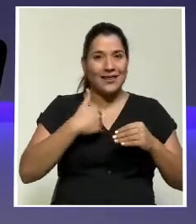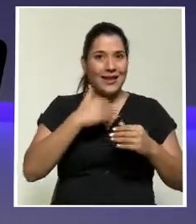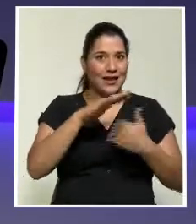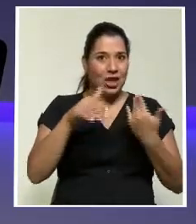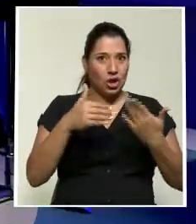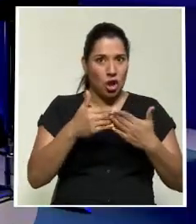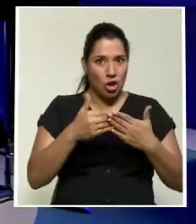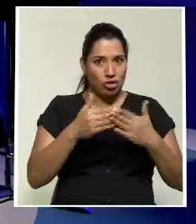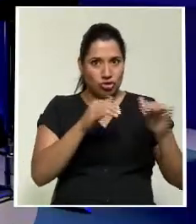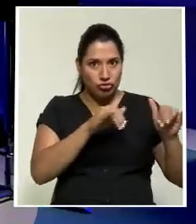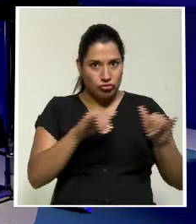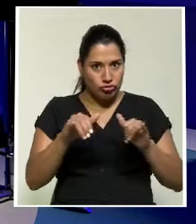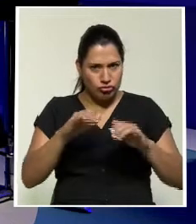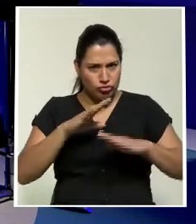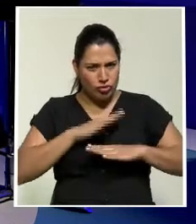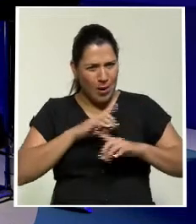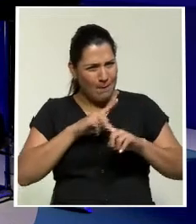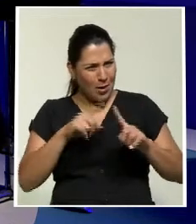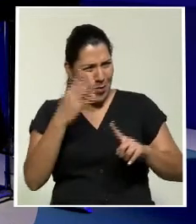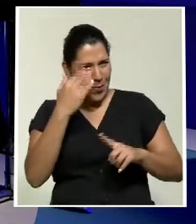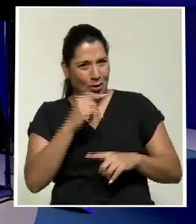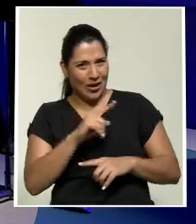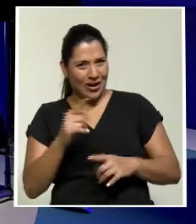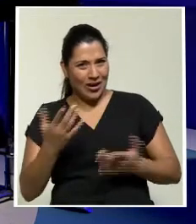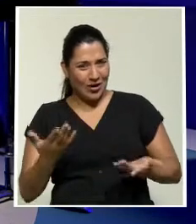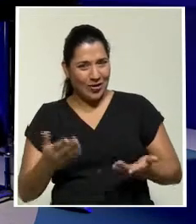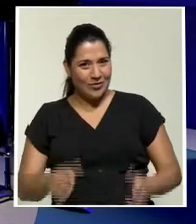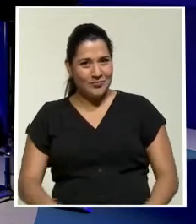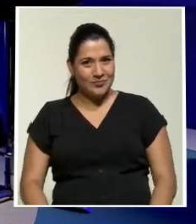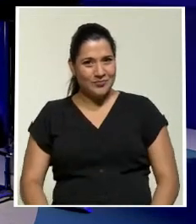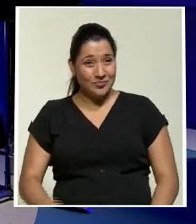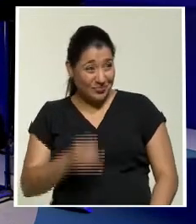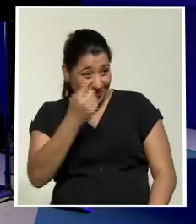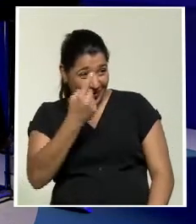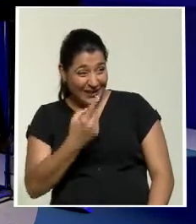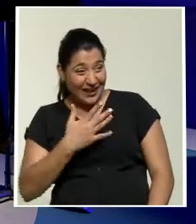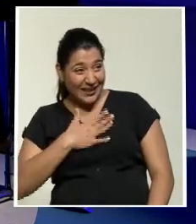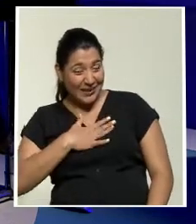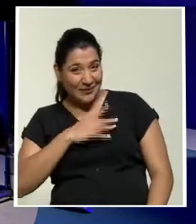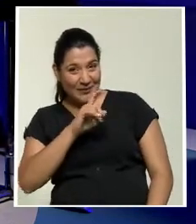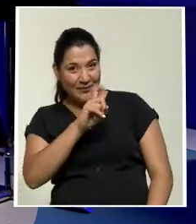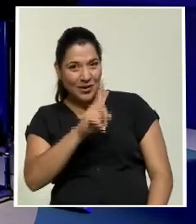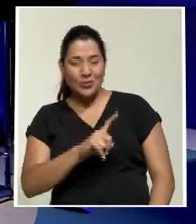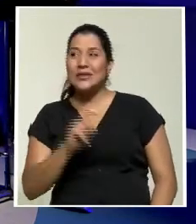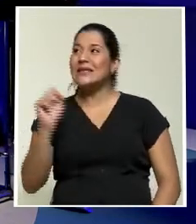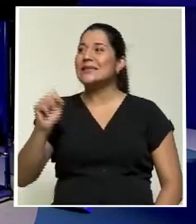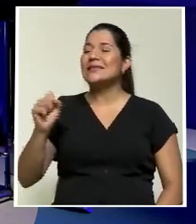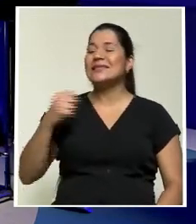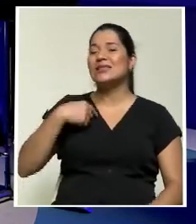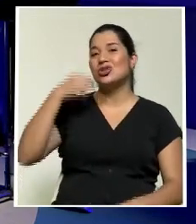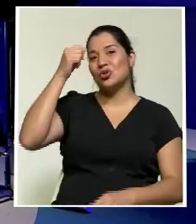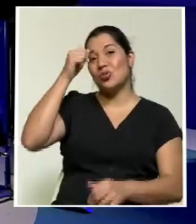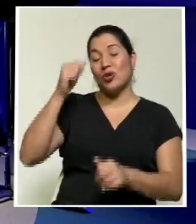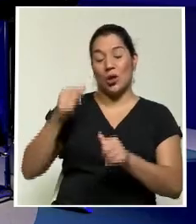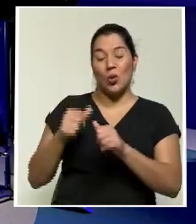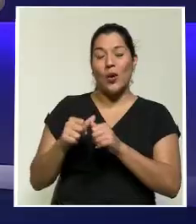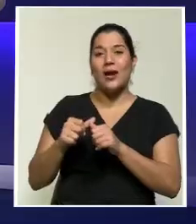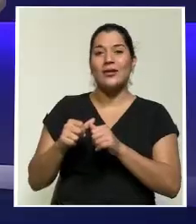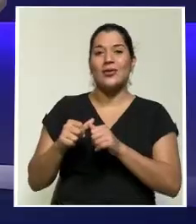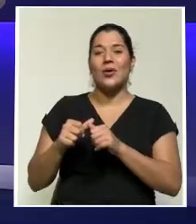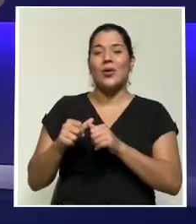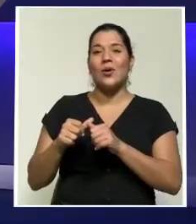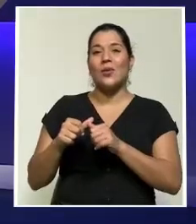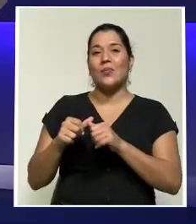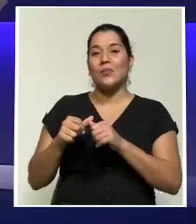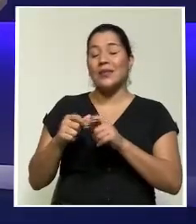qué no basta? Bueno, la estoy metiendo en enredo. O sea. No, eso me recuerda justamente que se plantea,